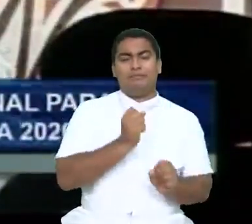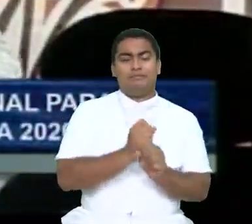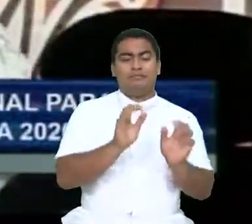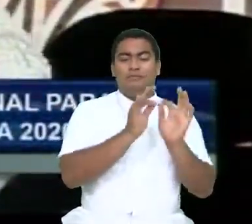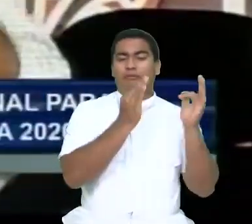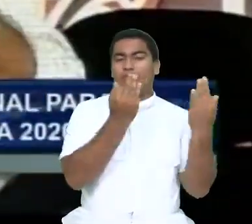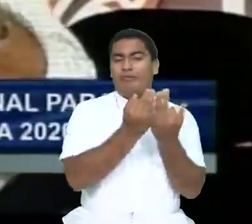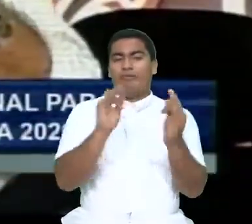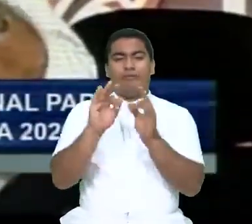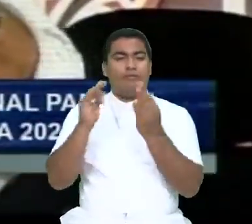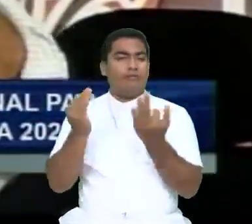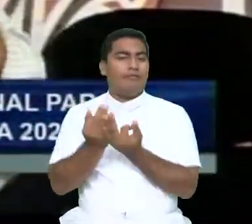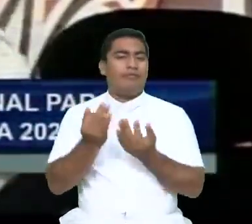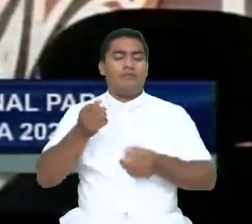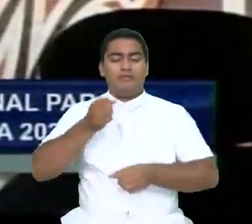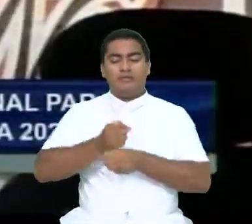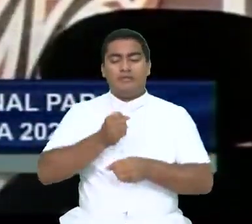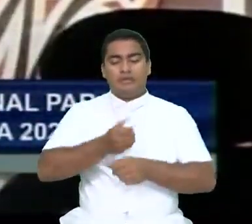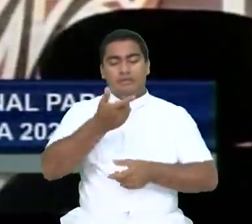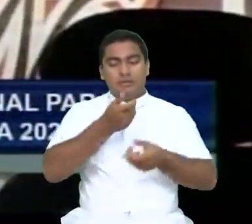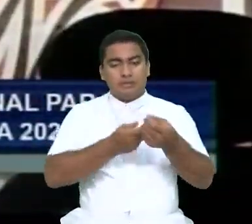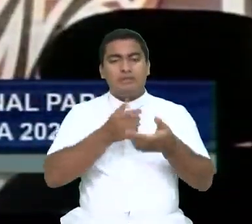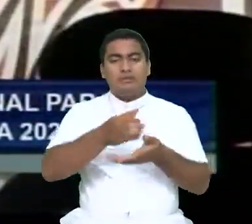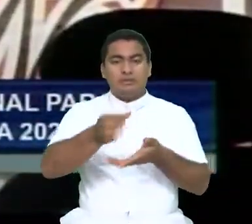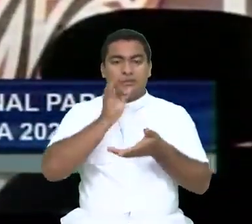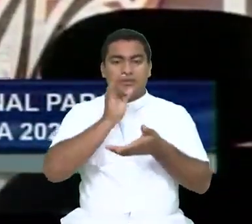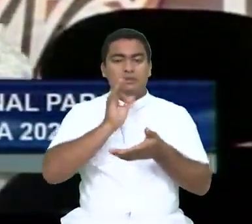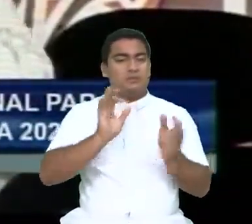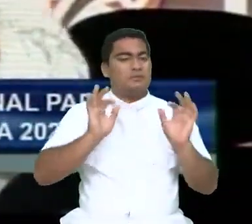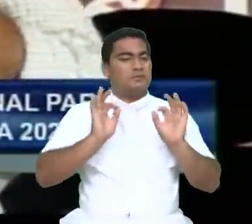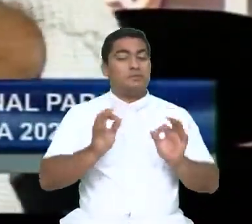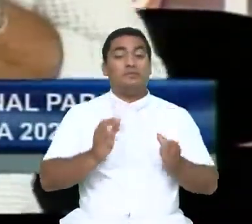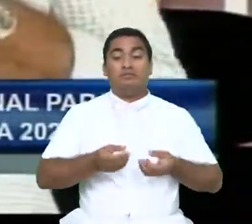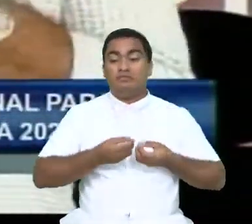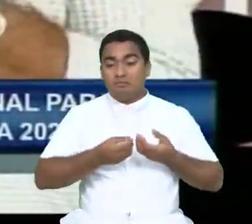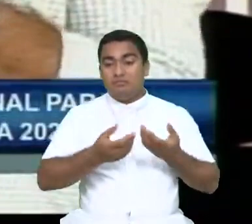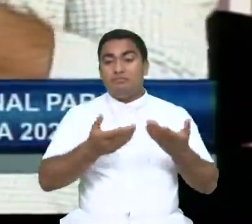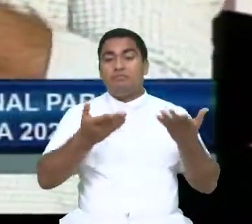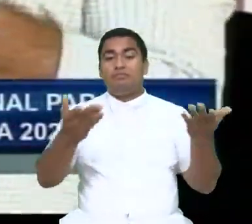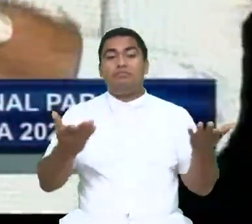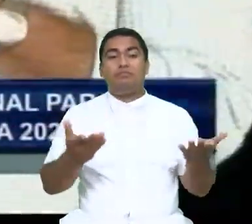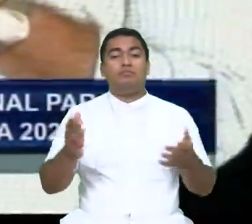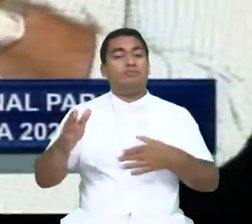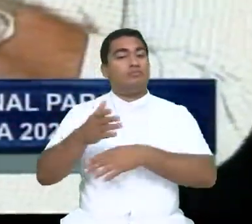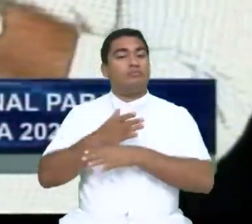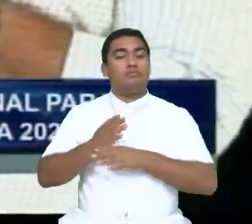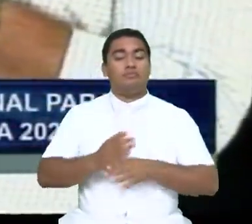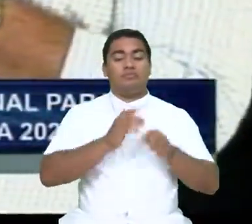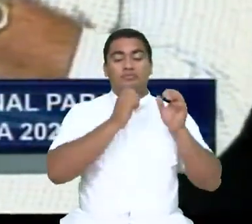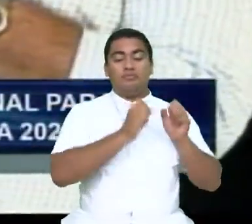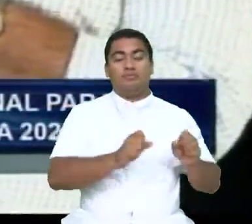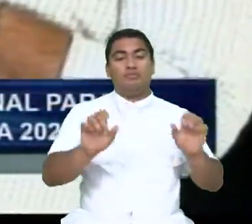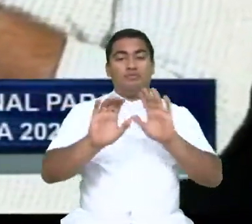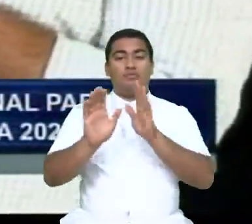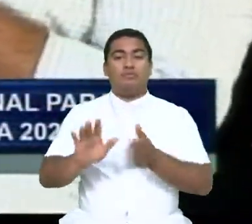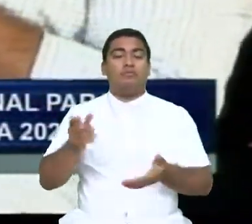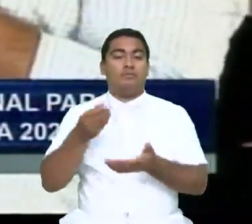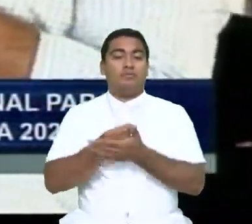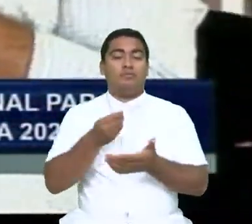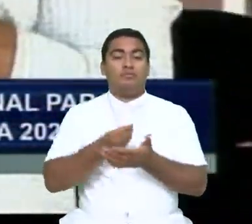familiar, produciendo y transformando la producción y llevándola a nuestros hermanos consumidores en